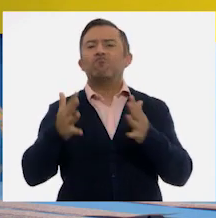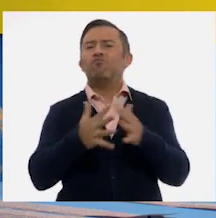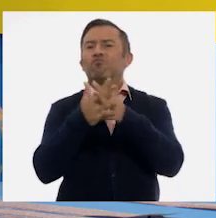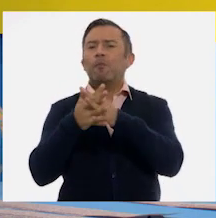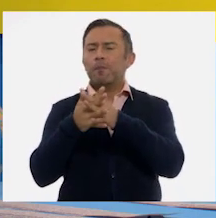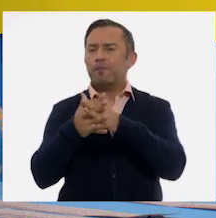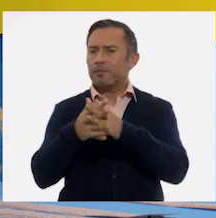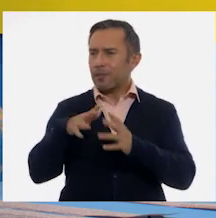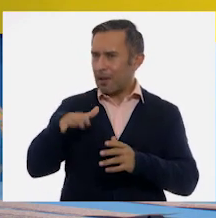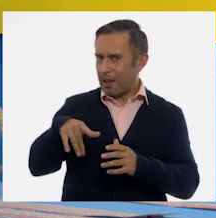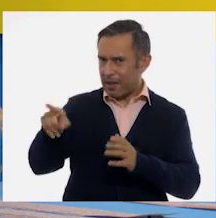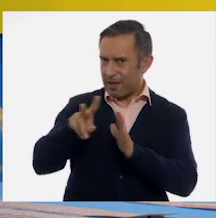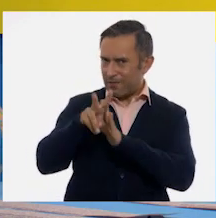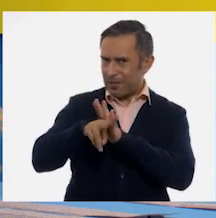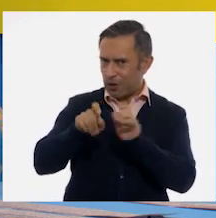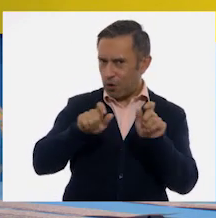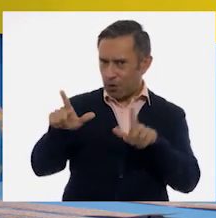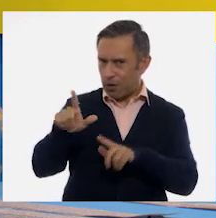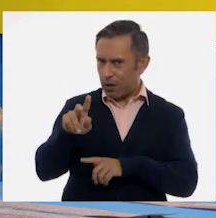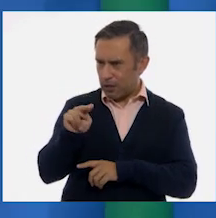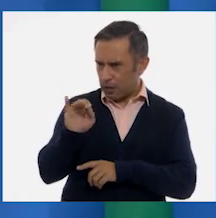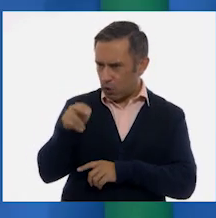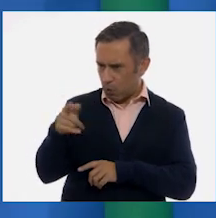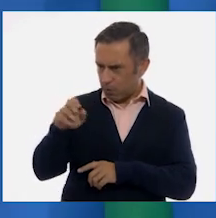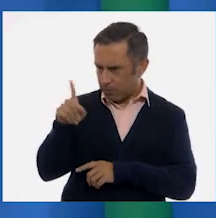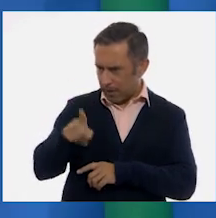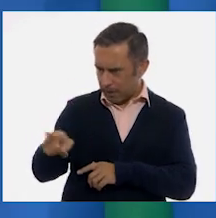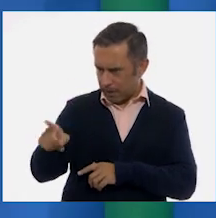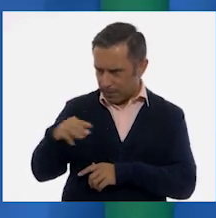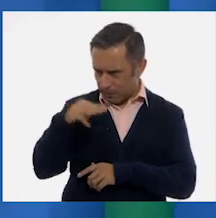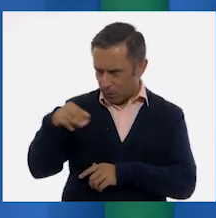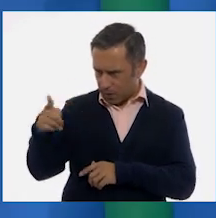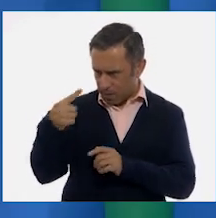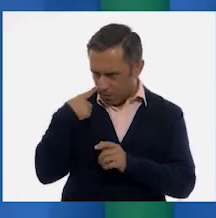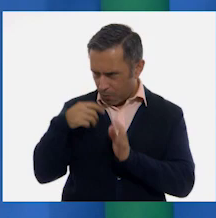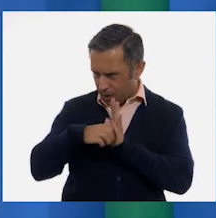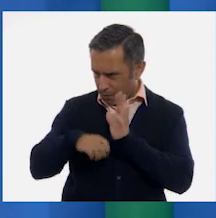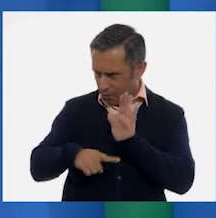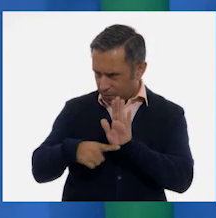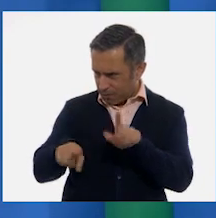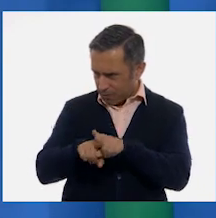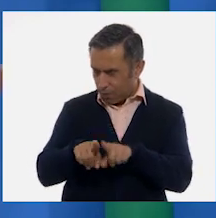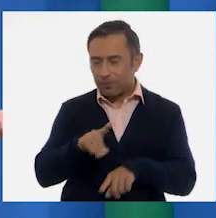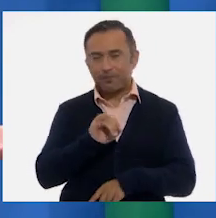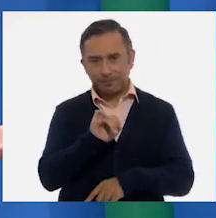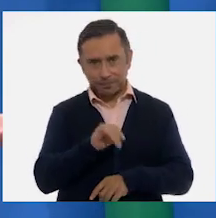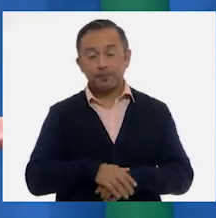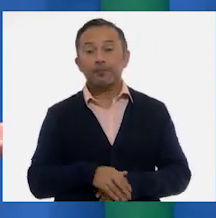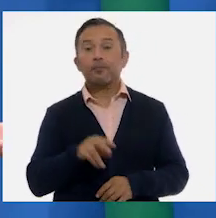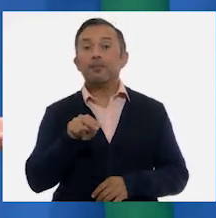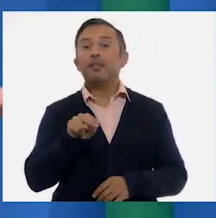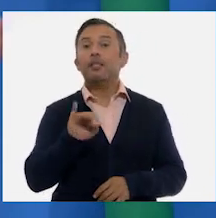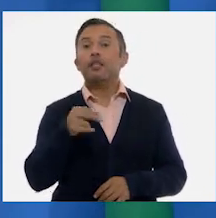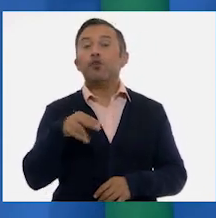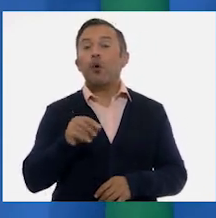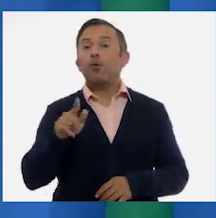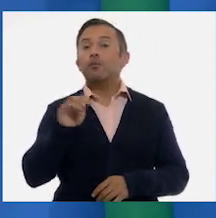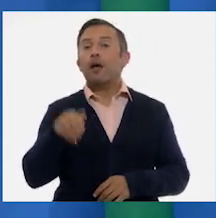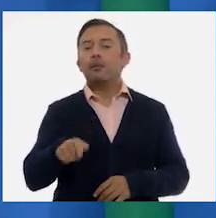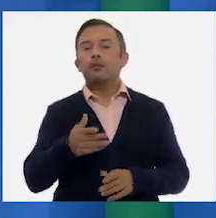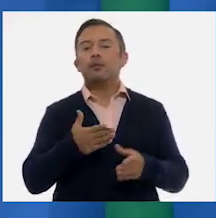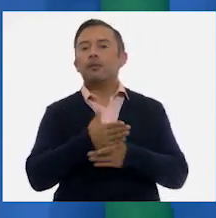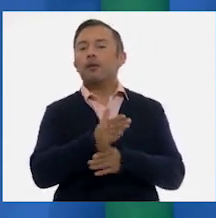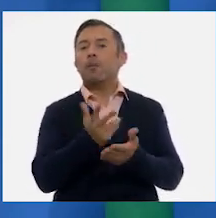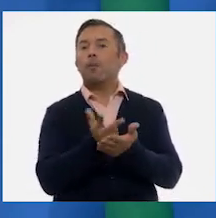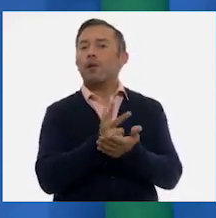el video que hizo Nuño de Guzmán en Michoacán. Buen ejemplo. Nuño de Guzmán fue a conquistar el reino de los purépechas porque quería